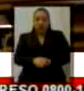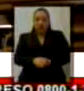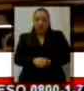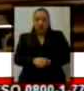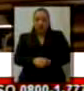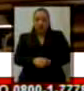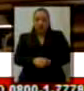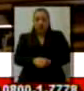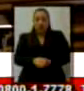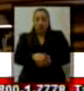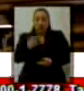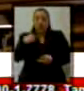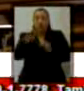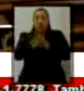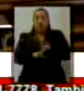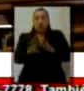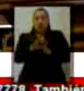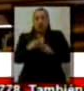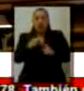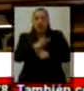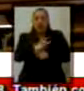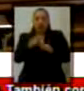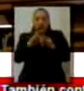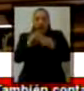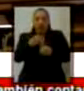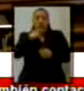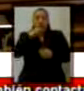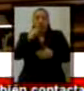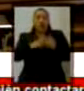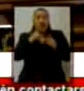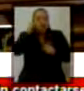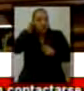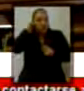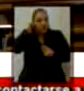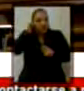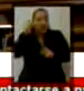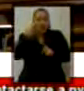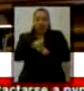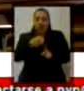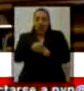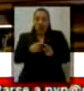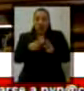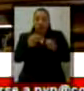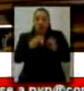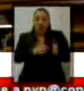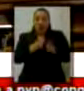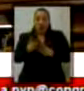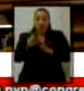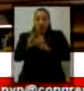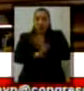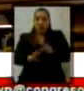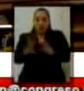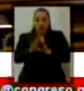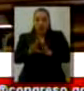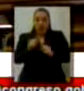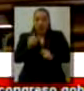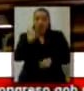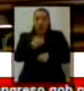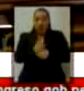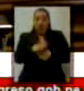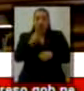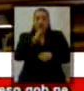cuidar, de proteger a la víctima de violencia, a la mujer maltratada. Entonces, como parte de esta protección y de obligación